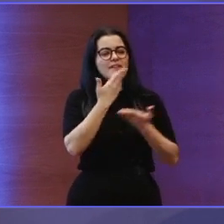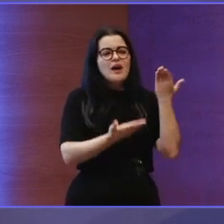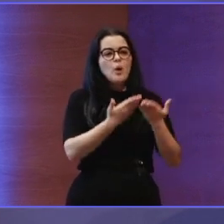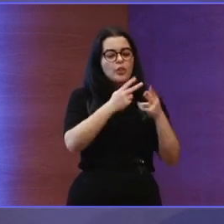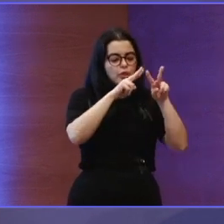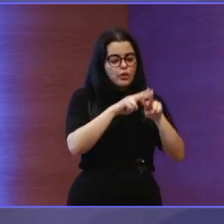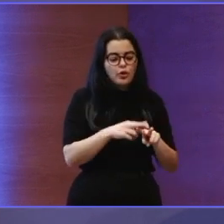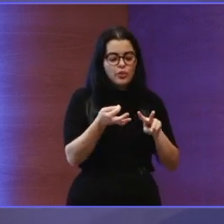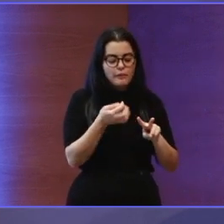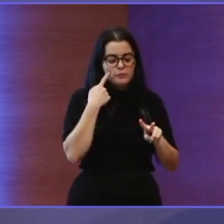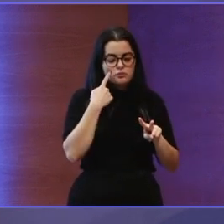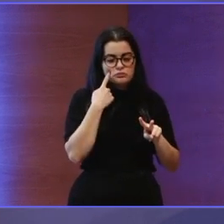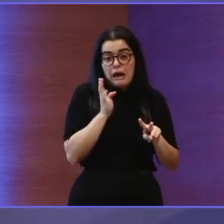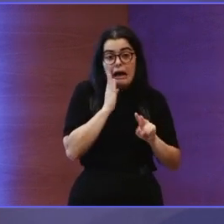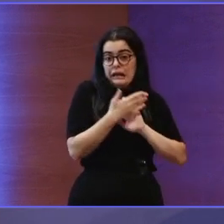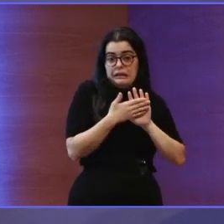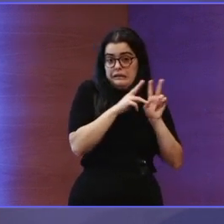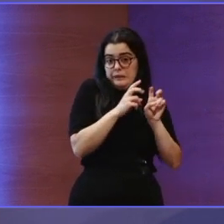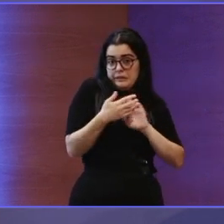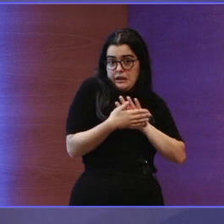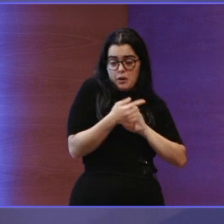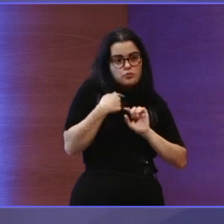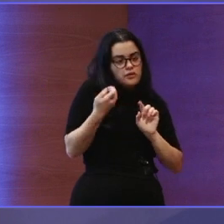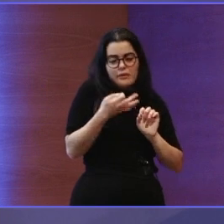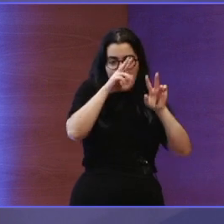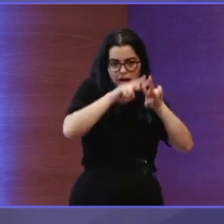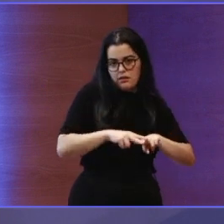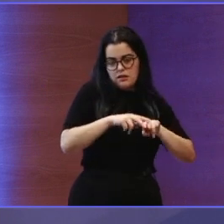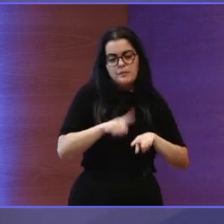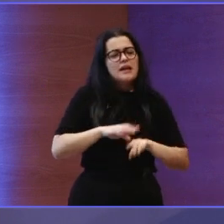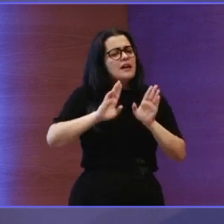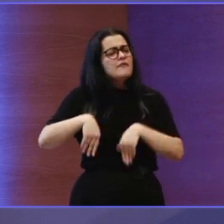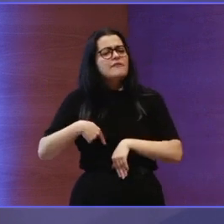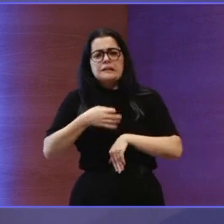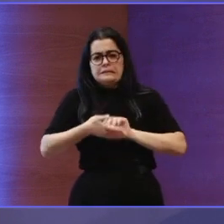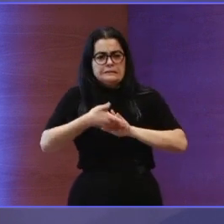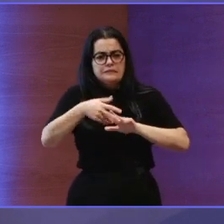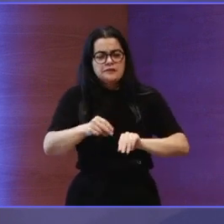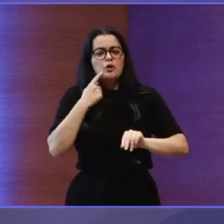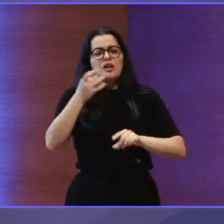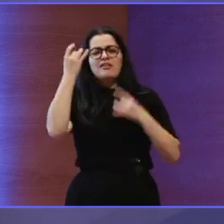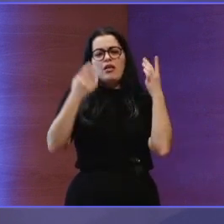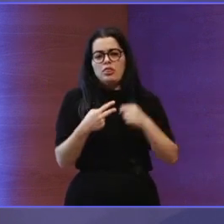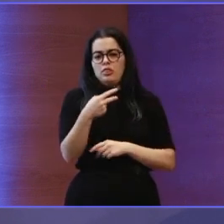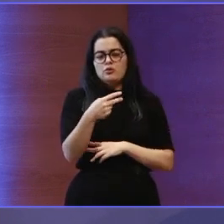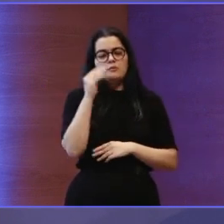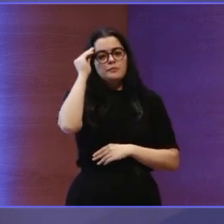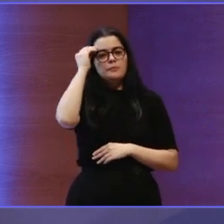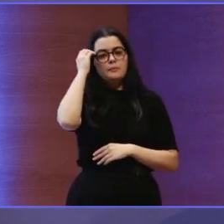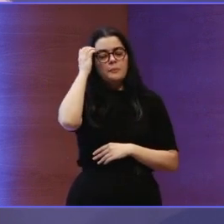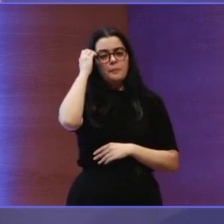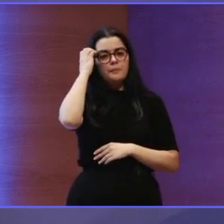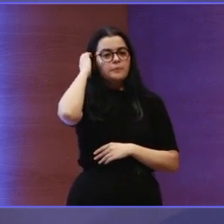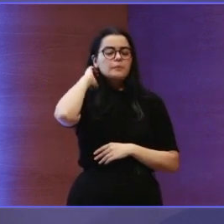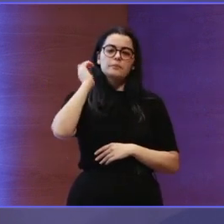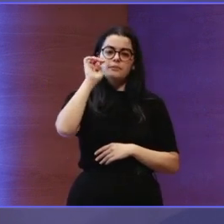para evaluar estas cuestiones y termino con dos dos ideas creo que también es necesario reordenar eh